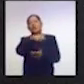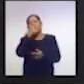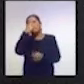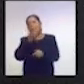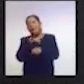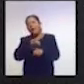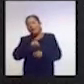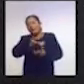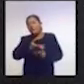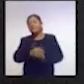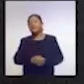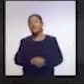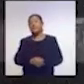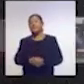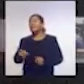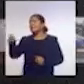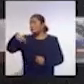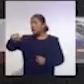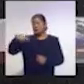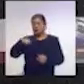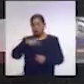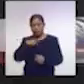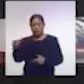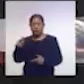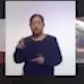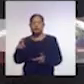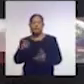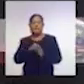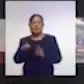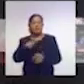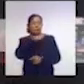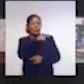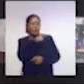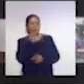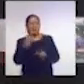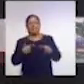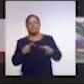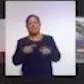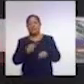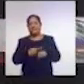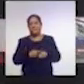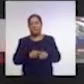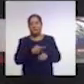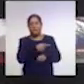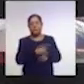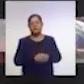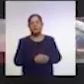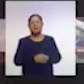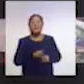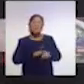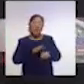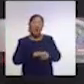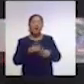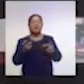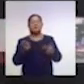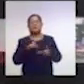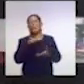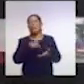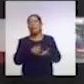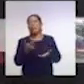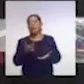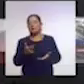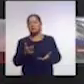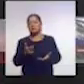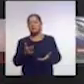componente sanguíneo que pudiera emplear algún paciente a la mayoría del sector público y privado. Sí. Somos